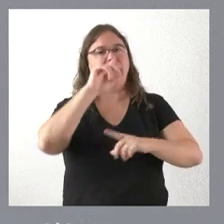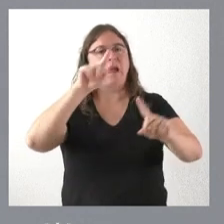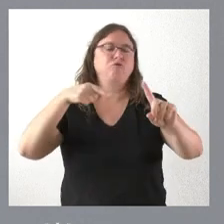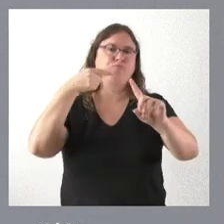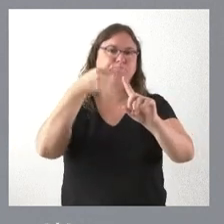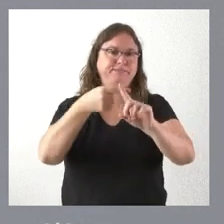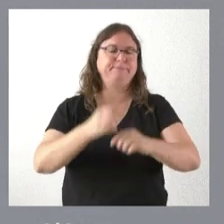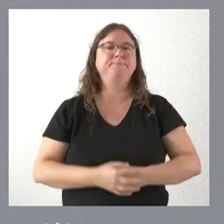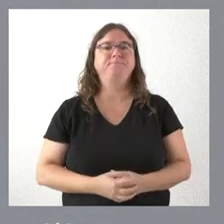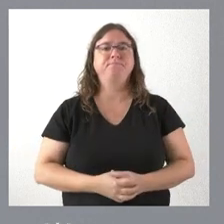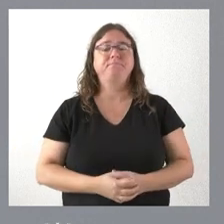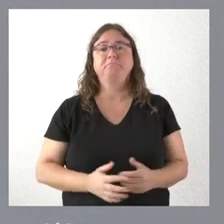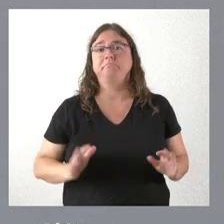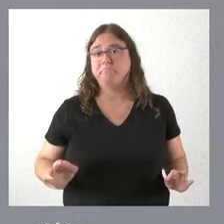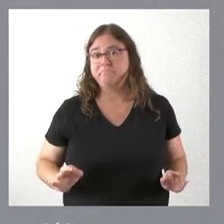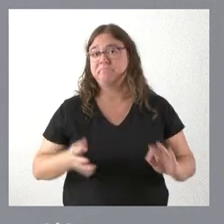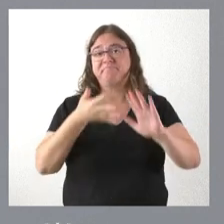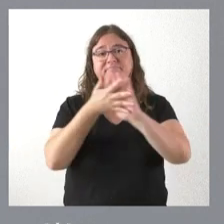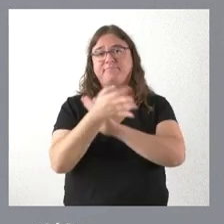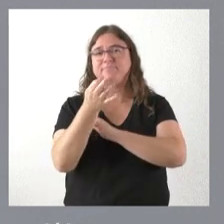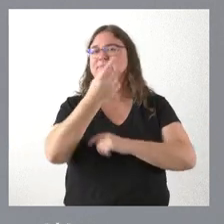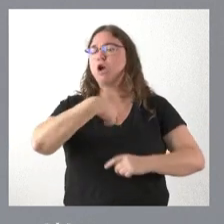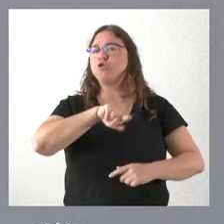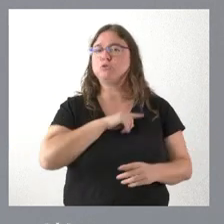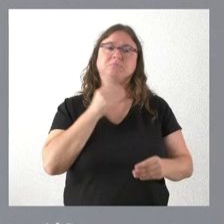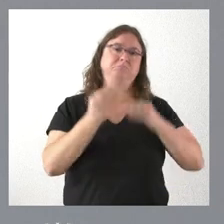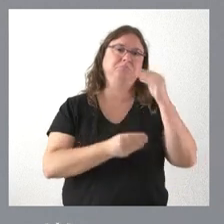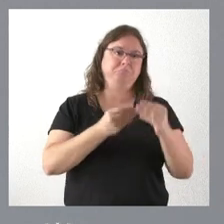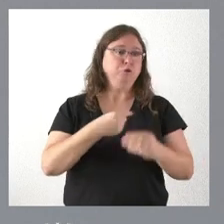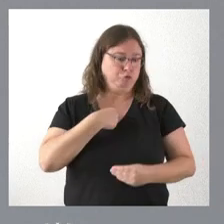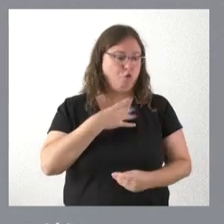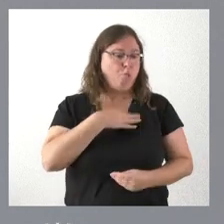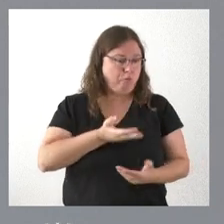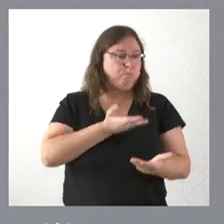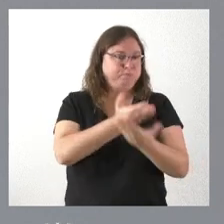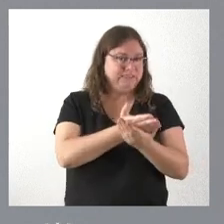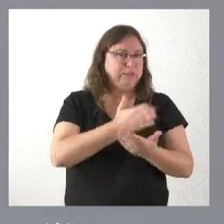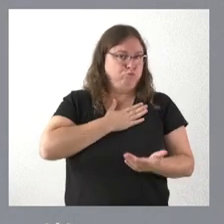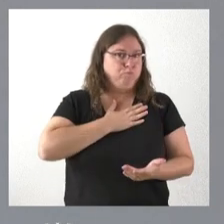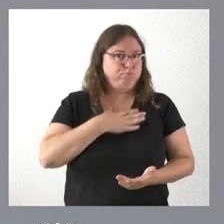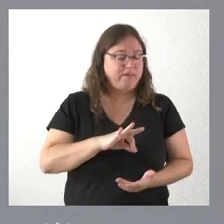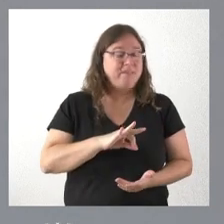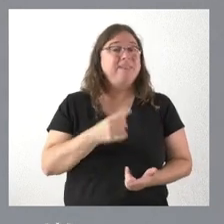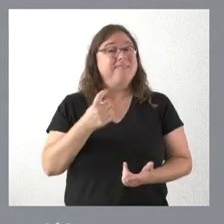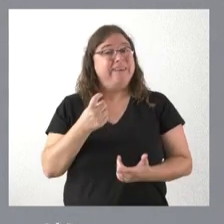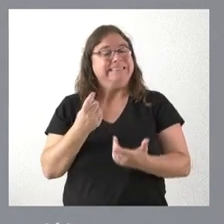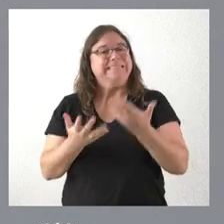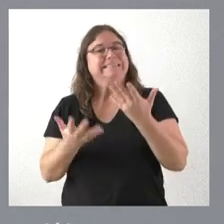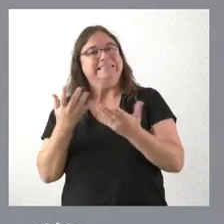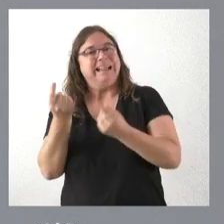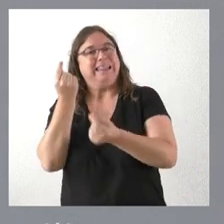ejercicio En definitiva de lo que nosotros hemos hecho estaríamos en condiciones de poderlo presentar hay una cierta indefinición muy relevante